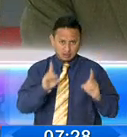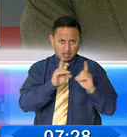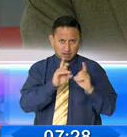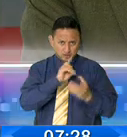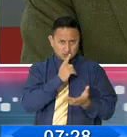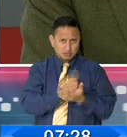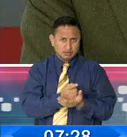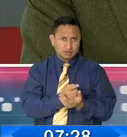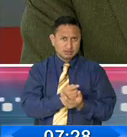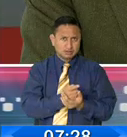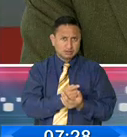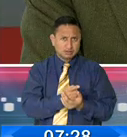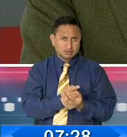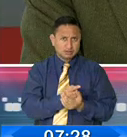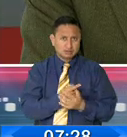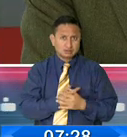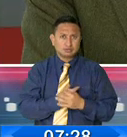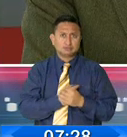que tiene el Ecuador?